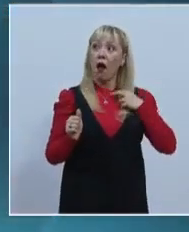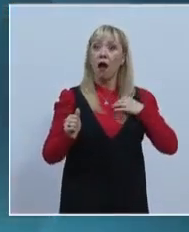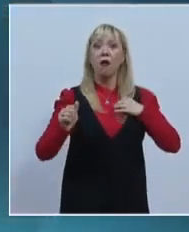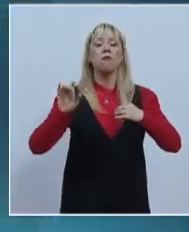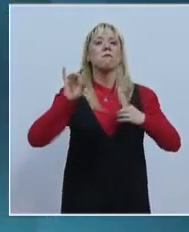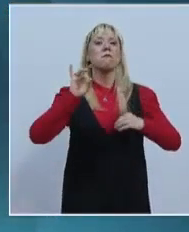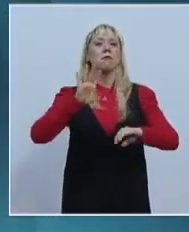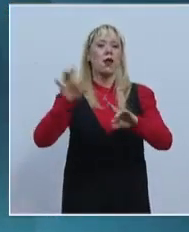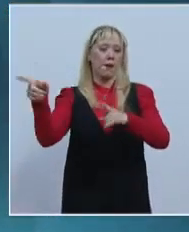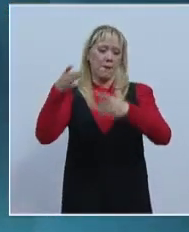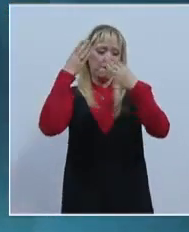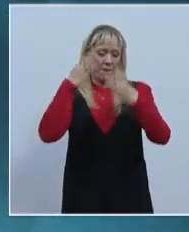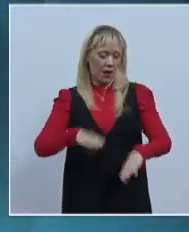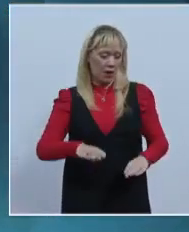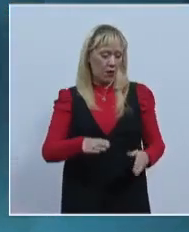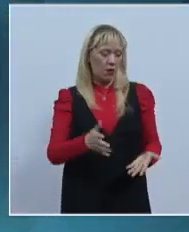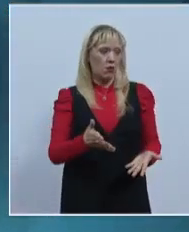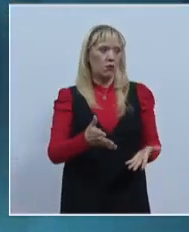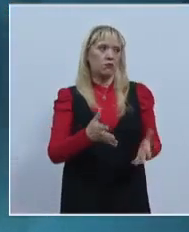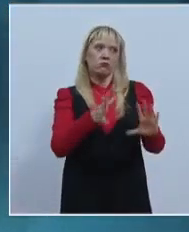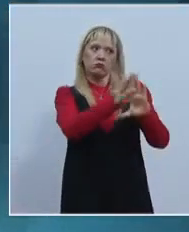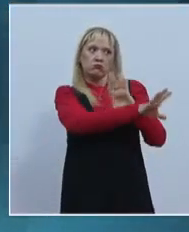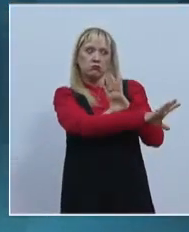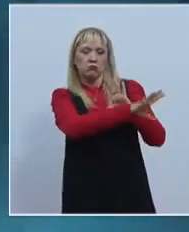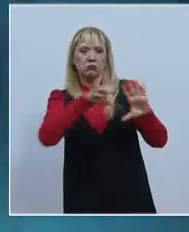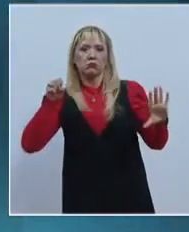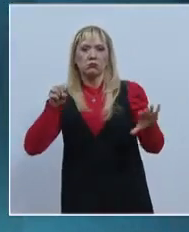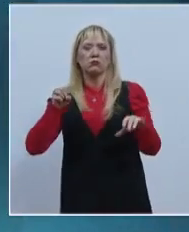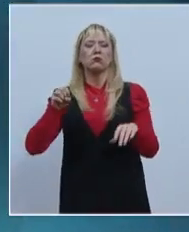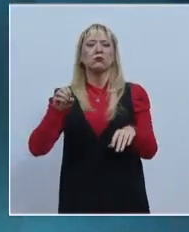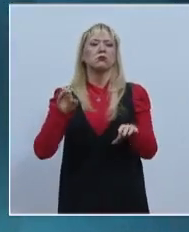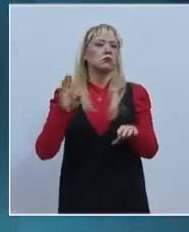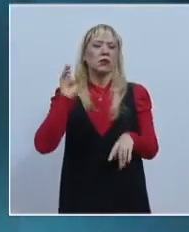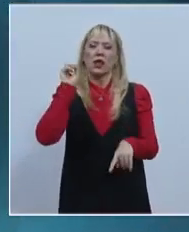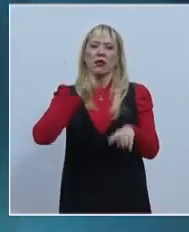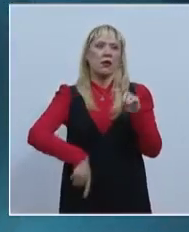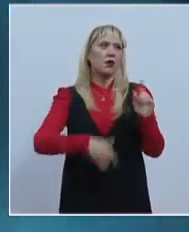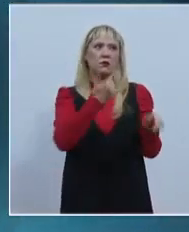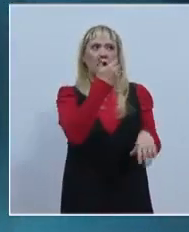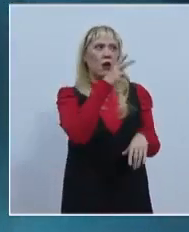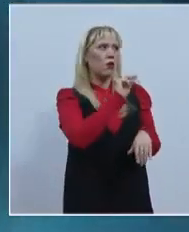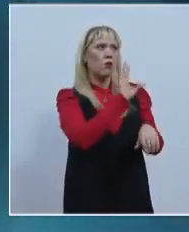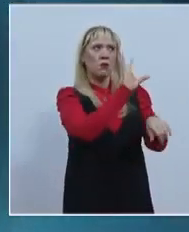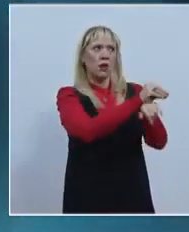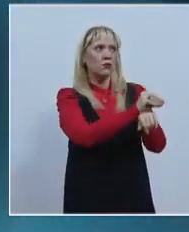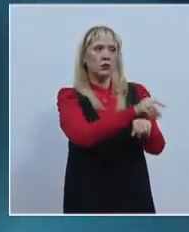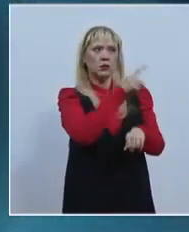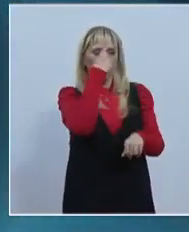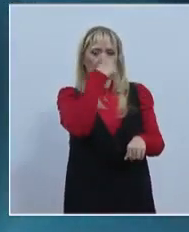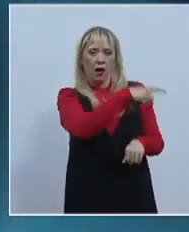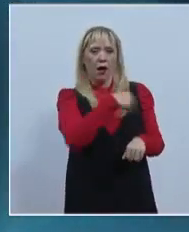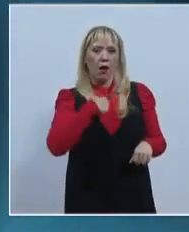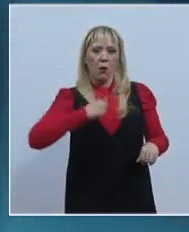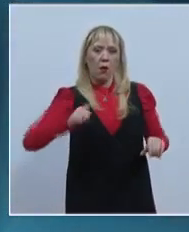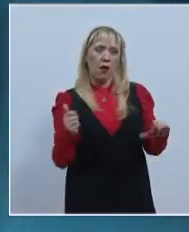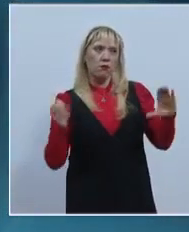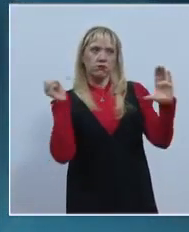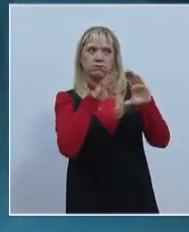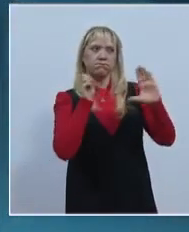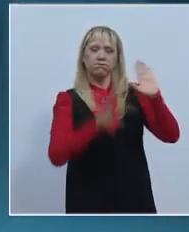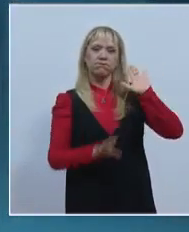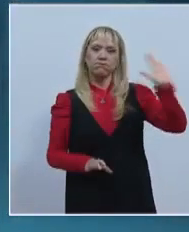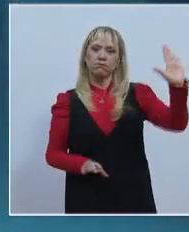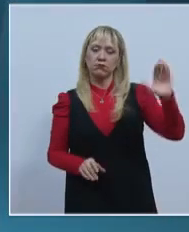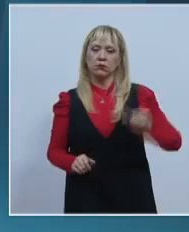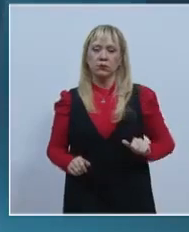financieras se les retenga o se les retire, en este caso, pues la autorización para poder operar como banca múltiple. Explica que dicha